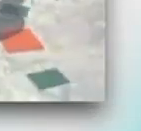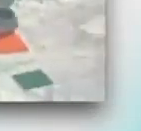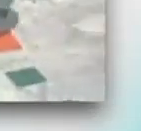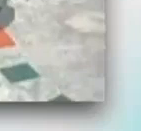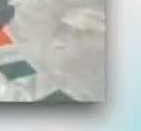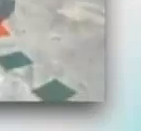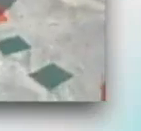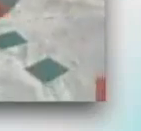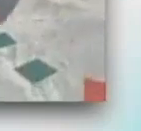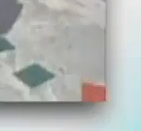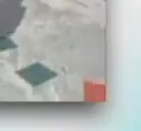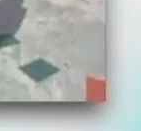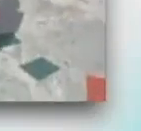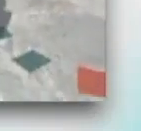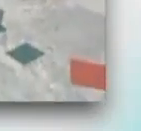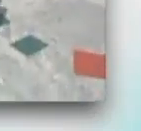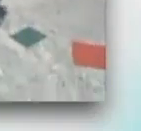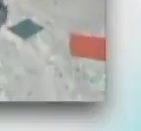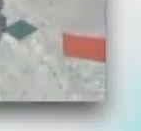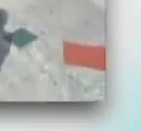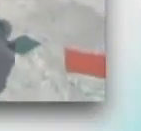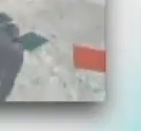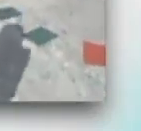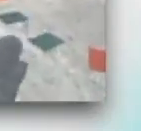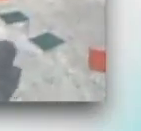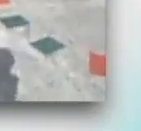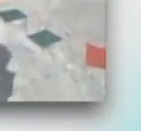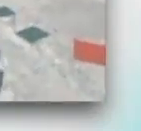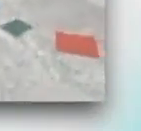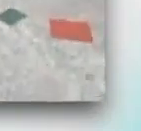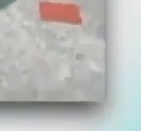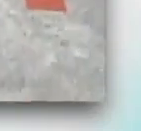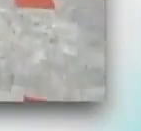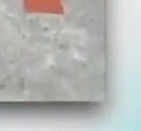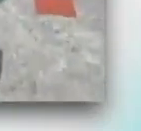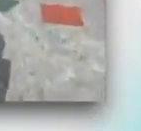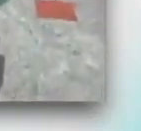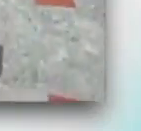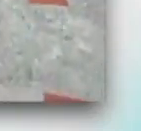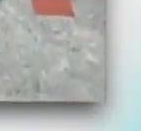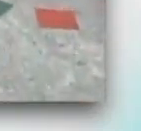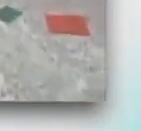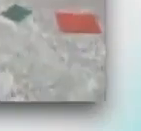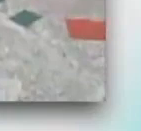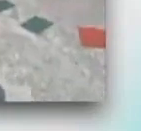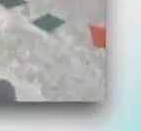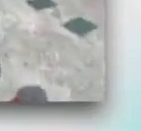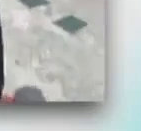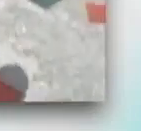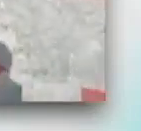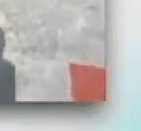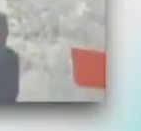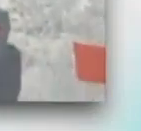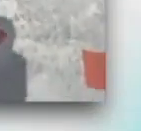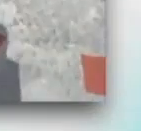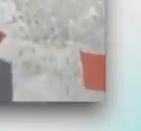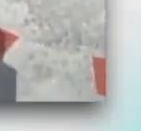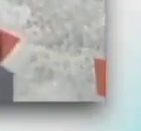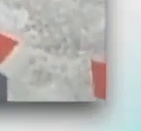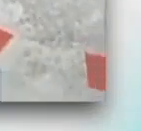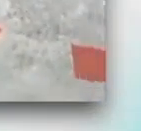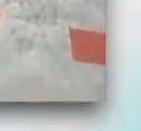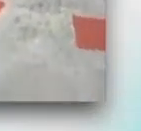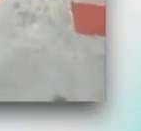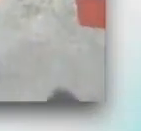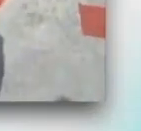el mismo día de su afán, sigue buscando senderos, apartaderos cruzar, y 3 hombres